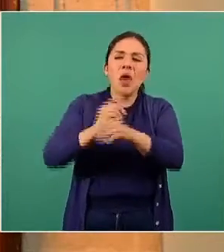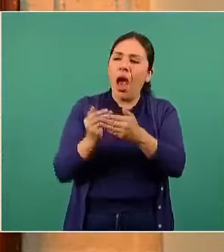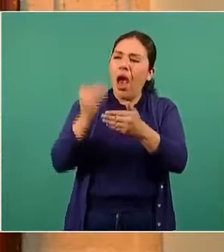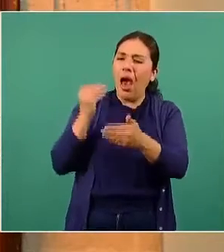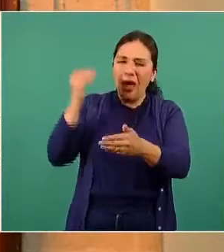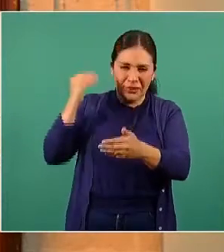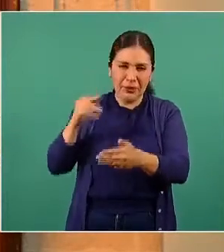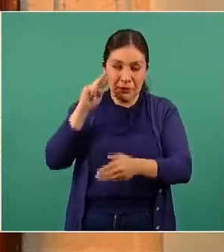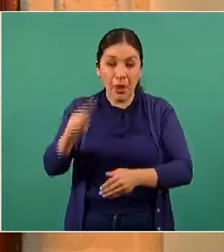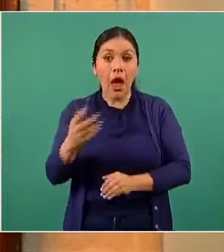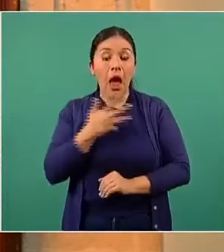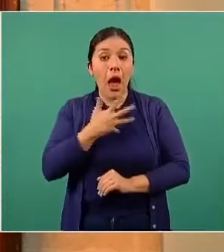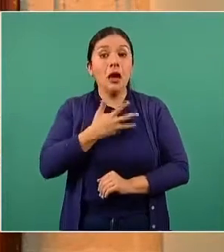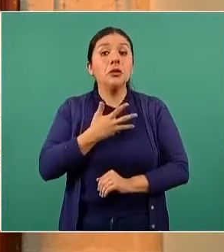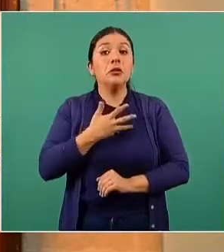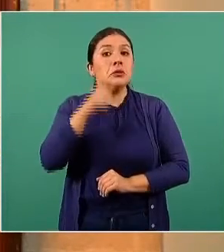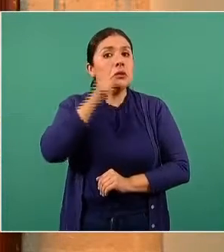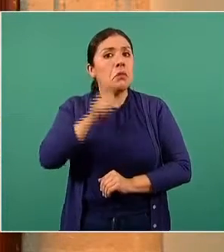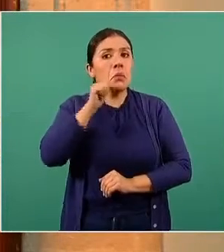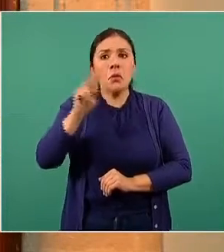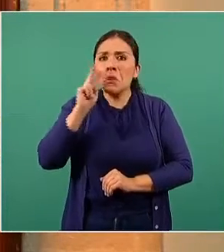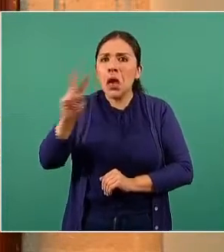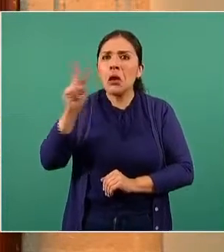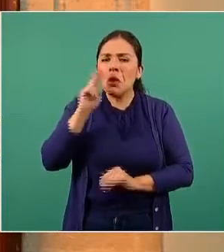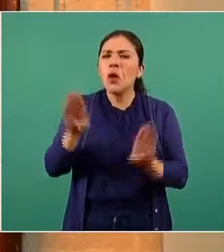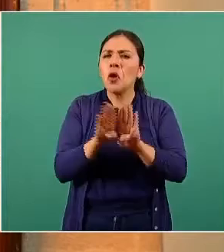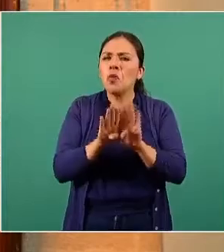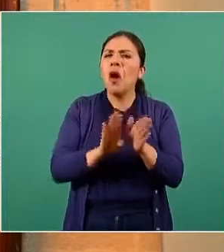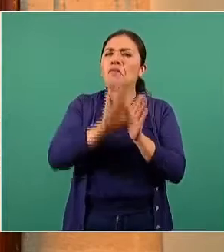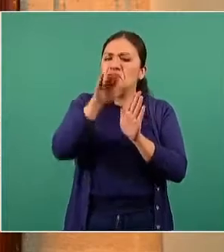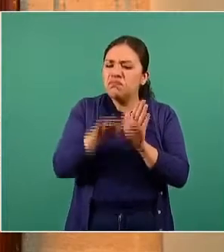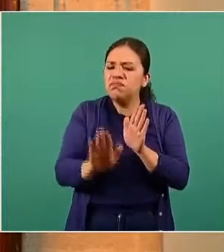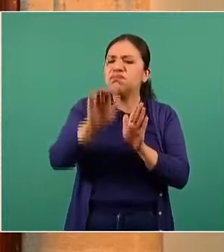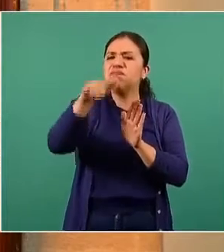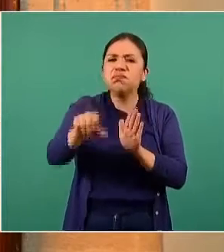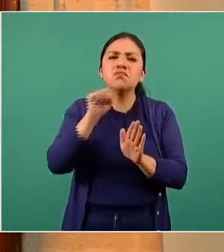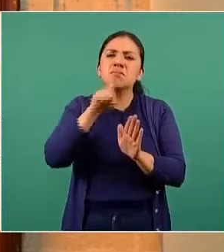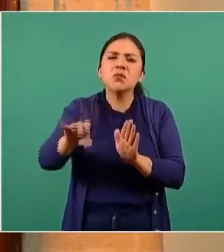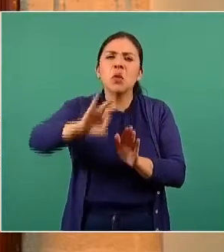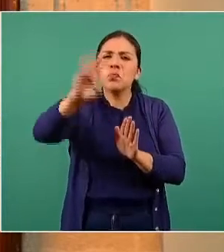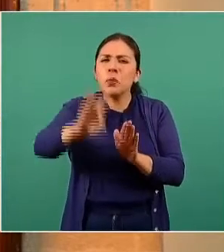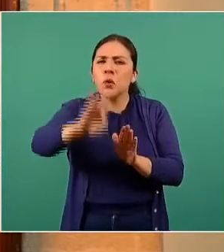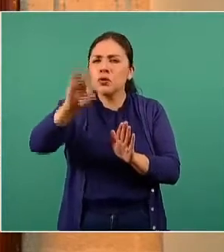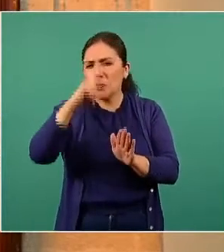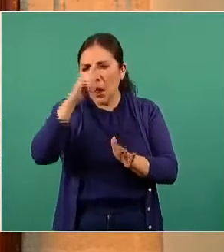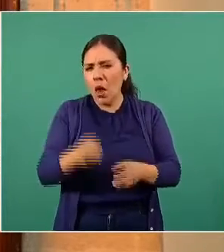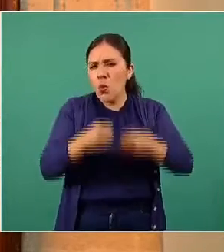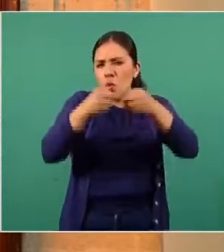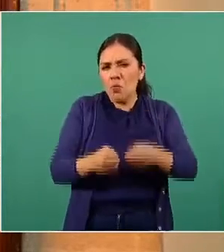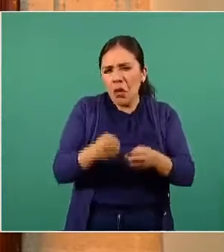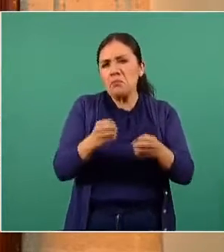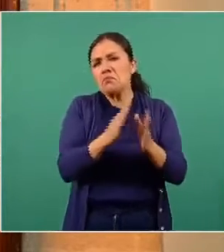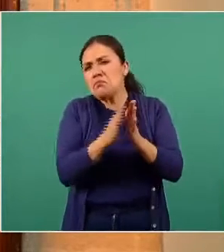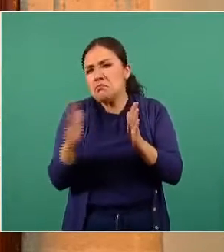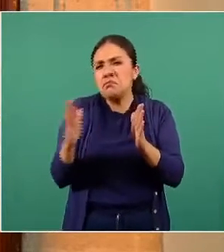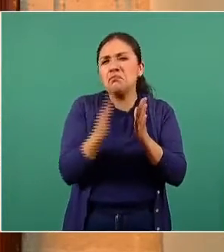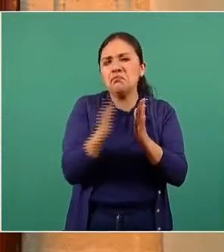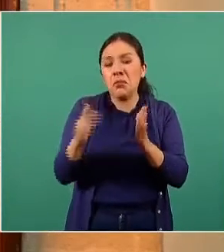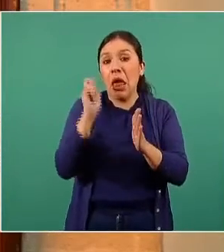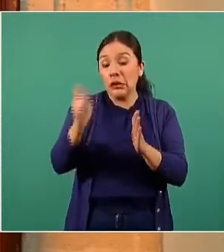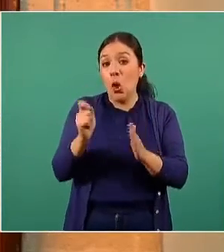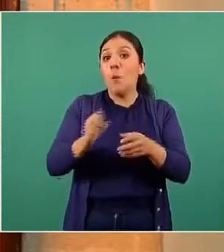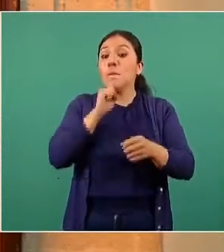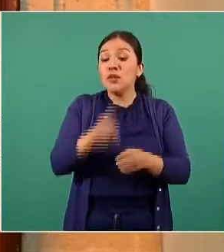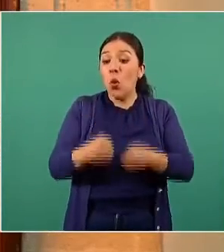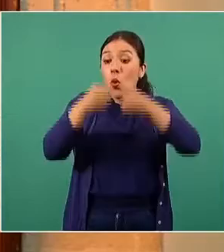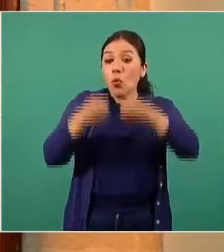previos, vamos a ver que hemos estado prácticamente fluctuando entre este porcentaje de ocupación, que a su vez son los porcentajes de